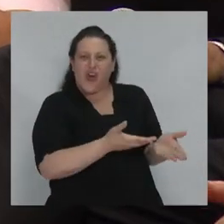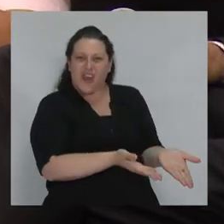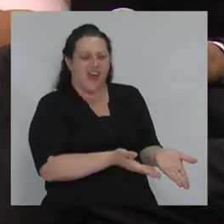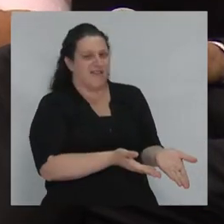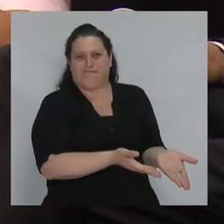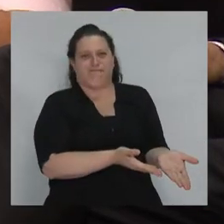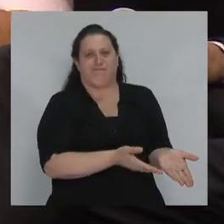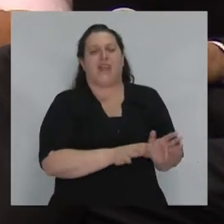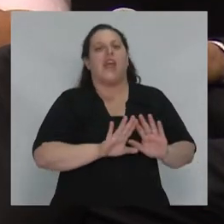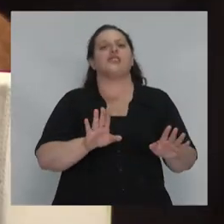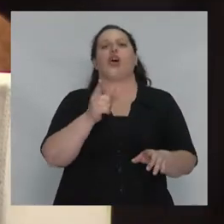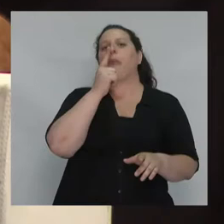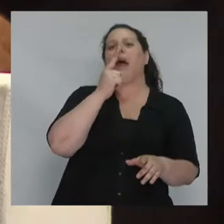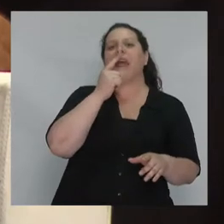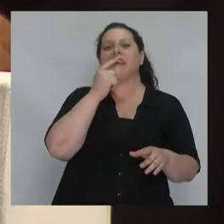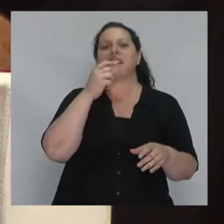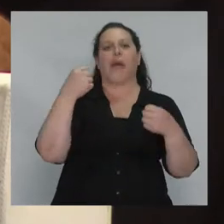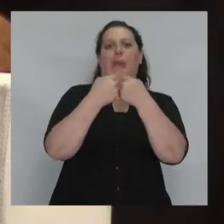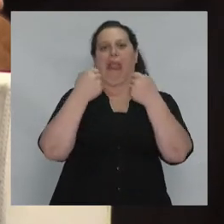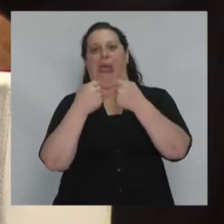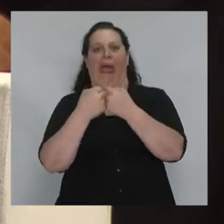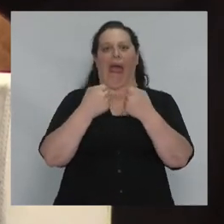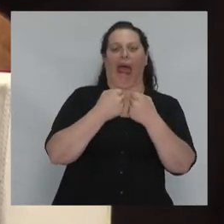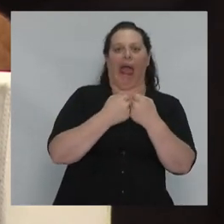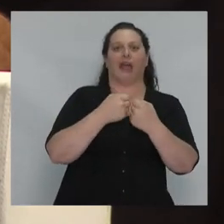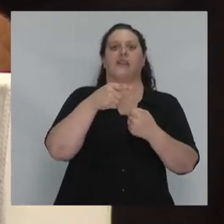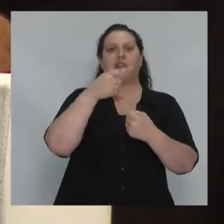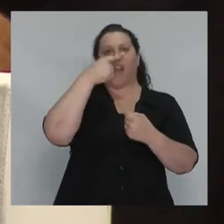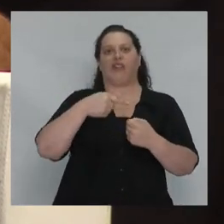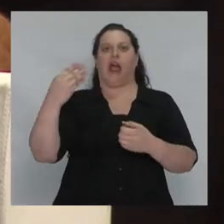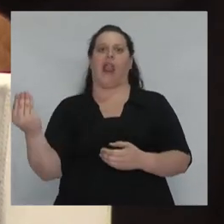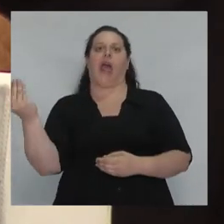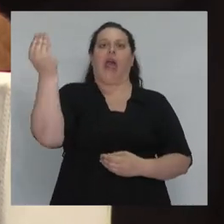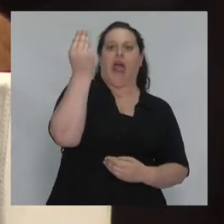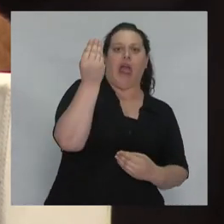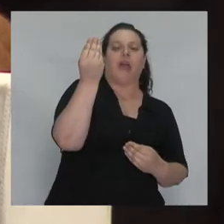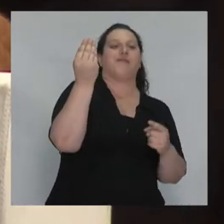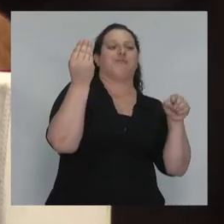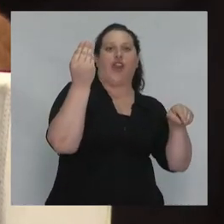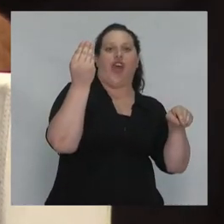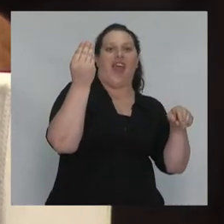de boxeo en que subieron a Bolsonaro para que peleara con Lula, pero Lula estaba